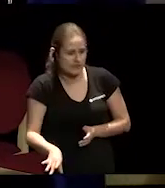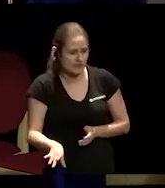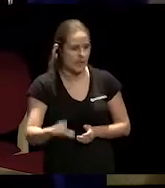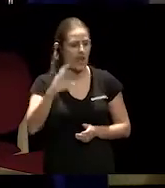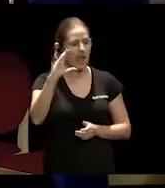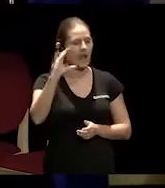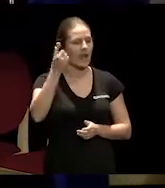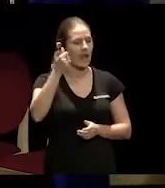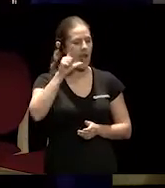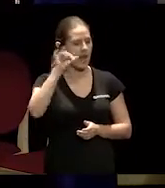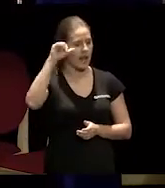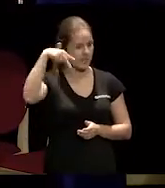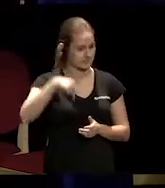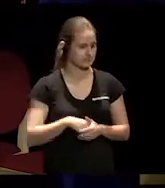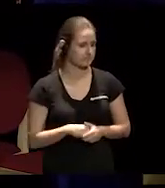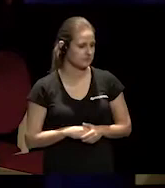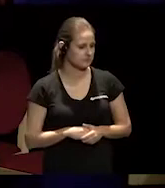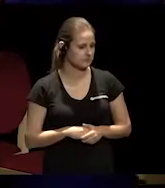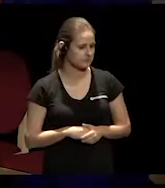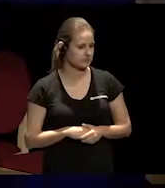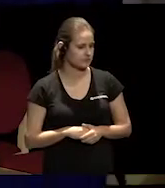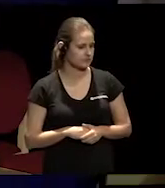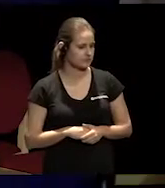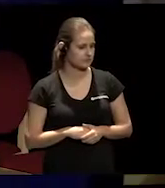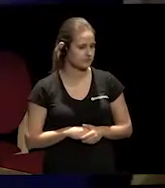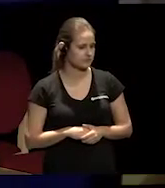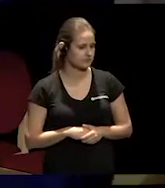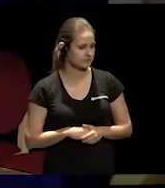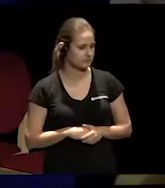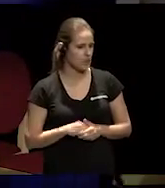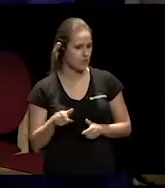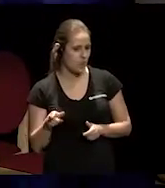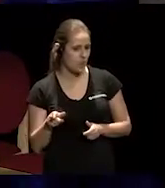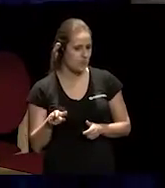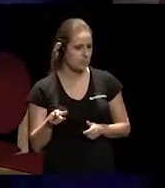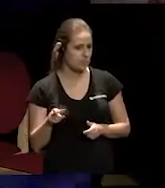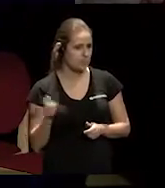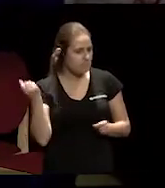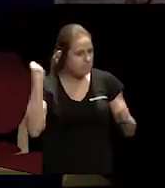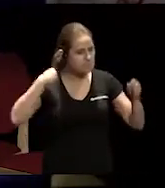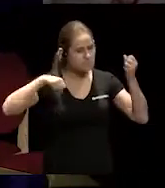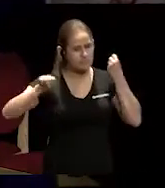Colin Salmon. Y estoy aquí simulando.